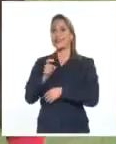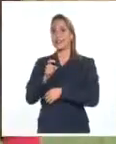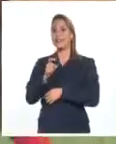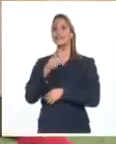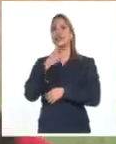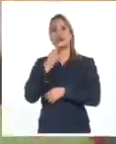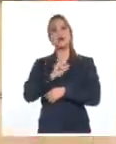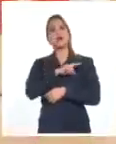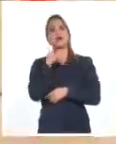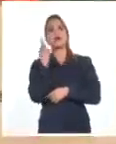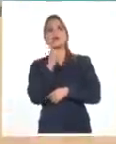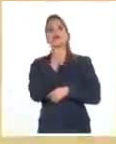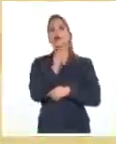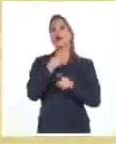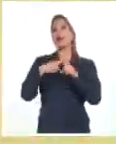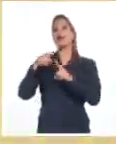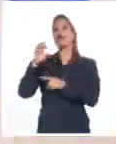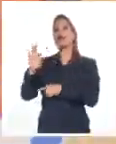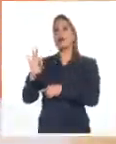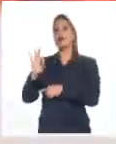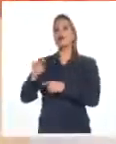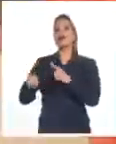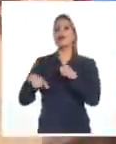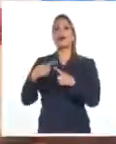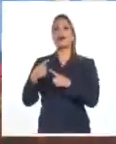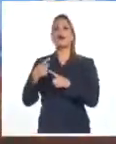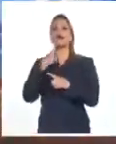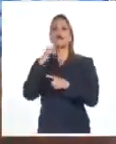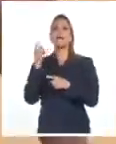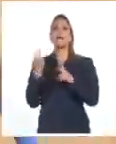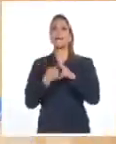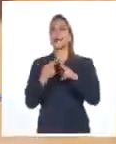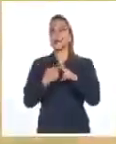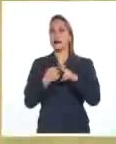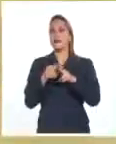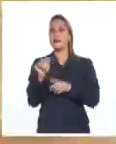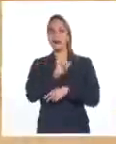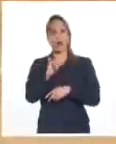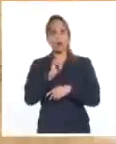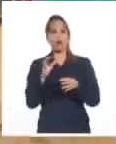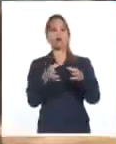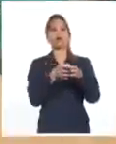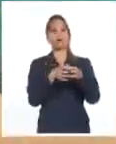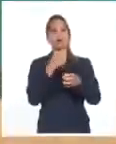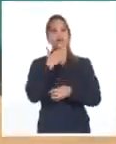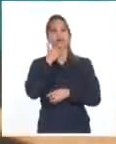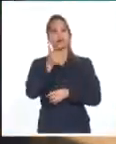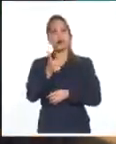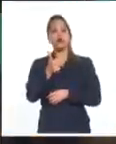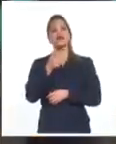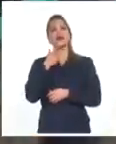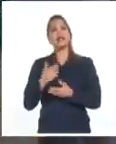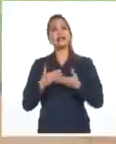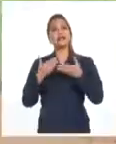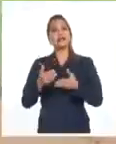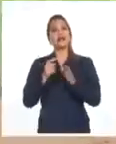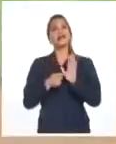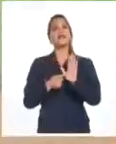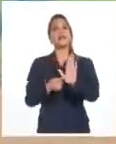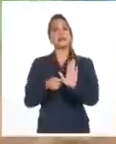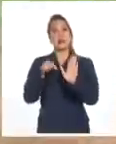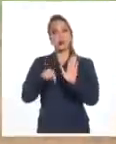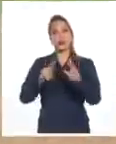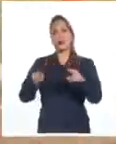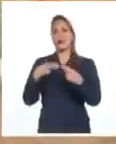derrotó 2-0 a la representación de Bayamo, que también tiene mucho mérito por la entrega demostrada a través de la competencia y en el día de hoy.